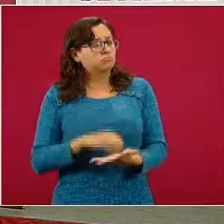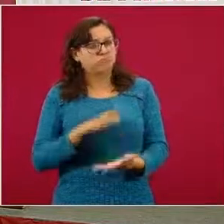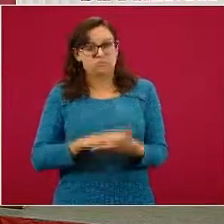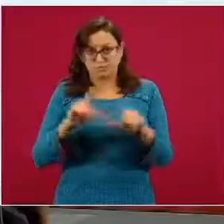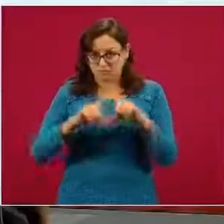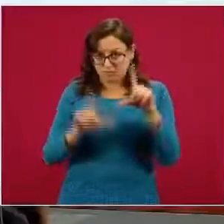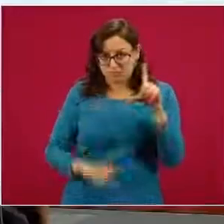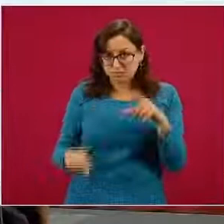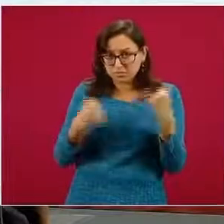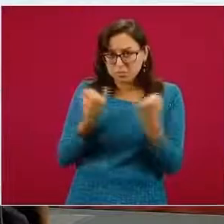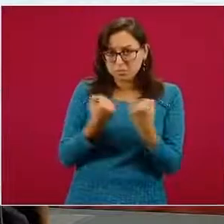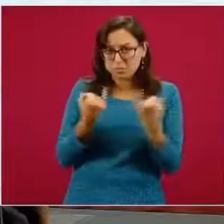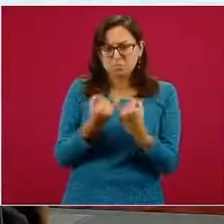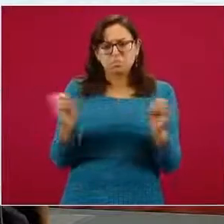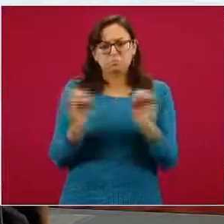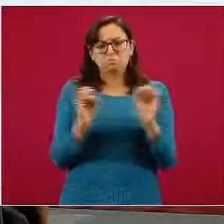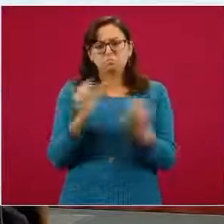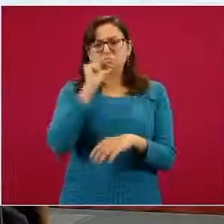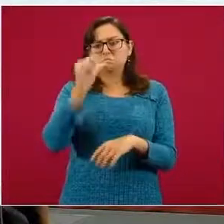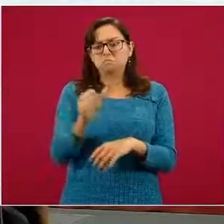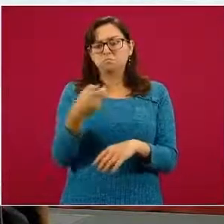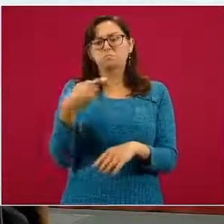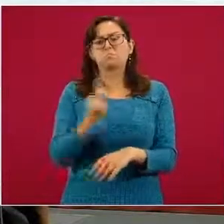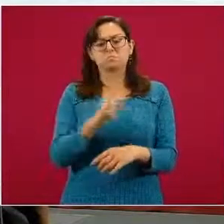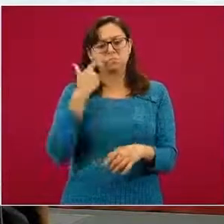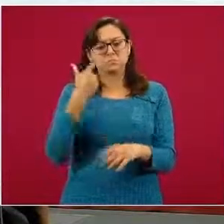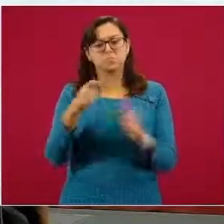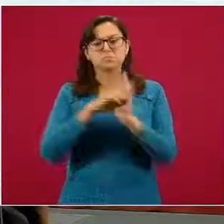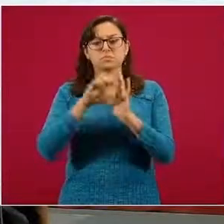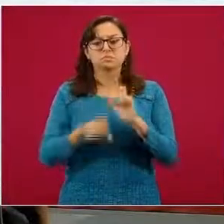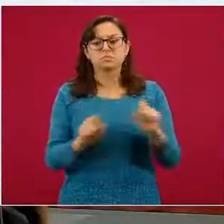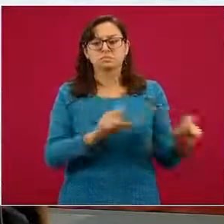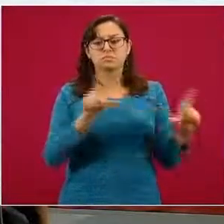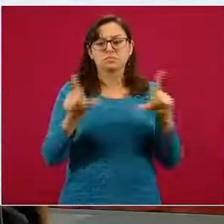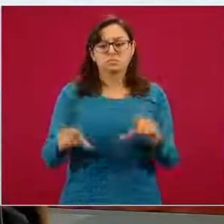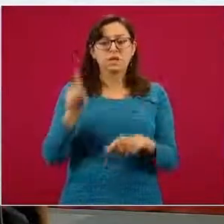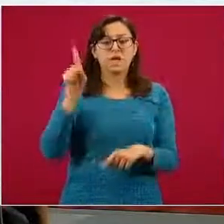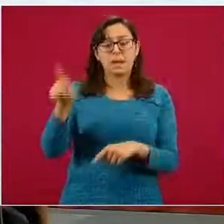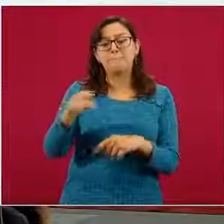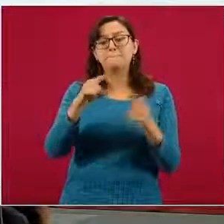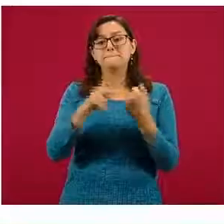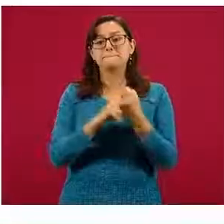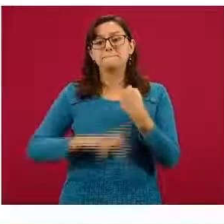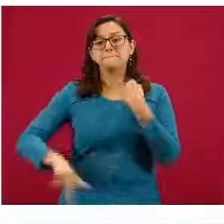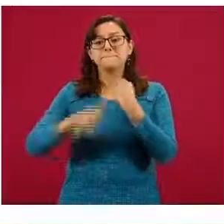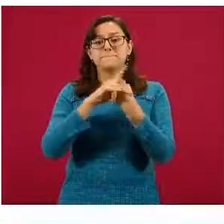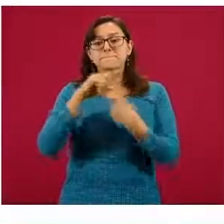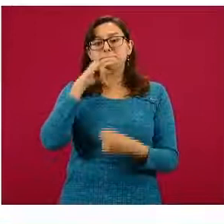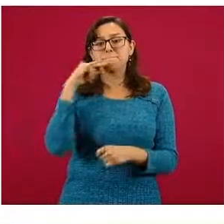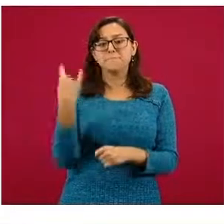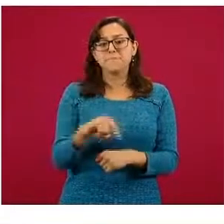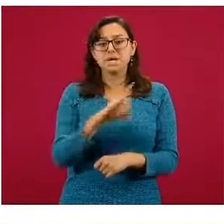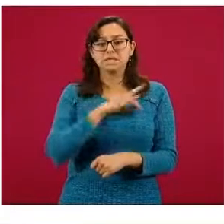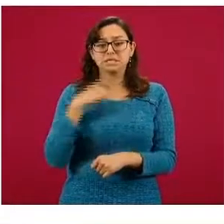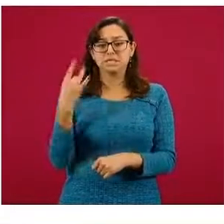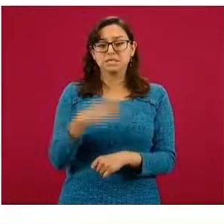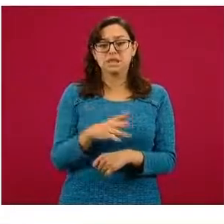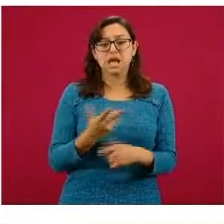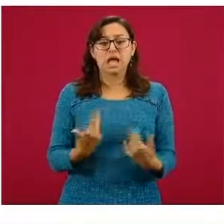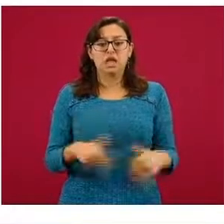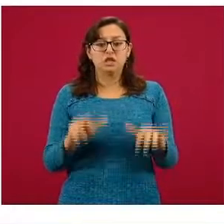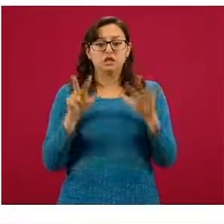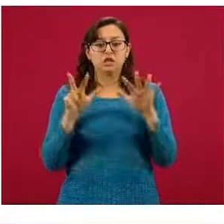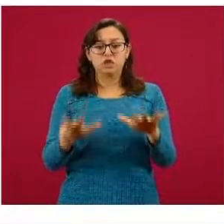las más representativas, como por ejemplo el caso de Chile, que el 18 de junio realizó un